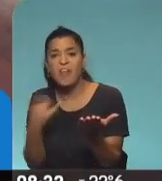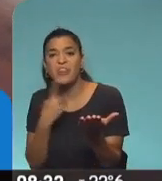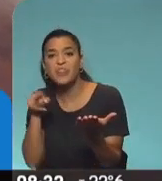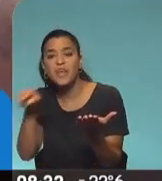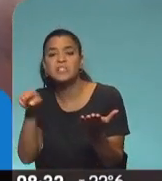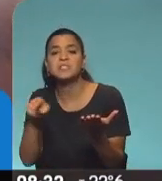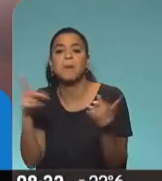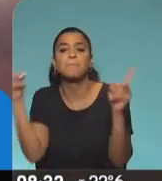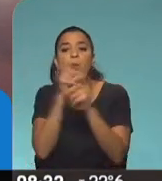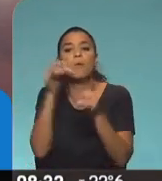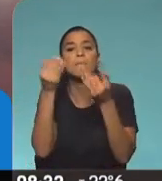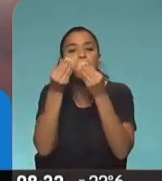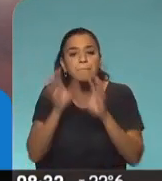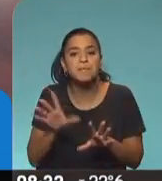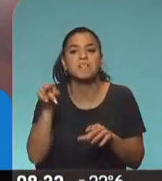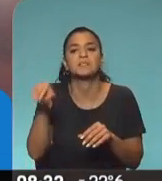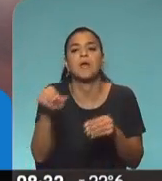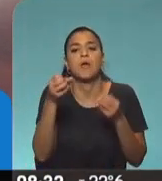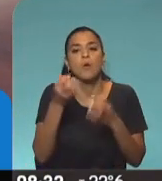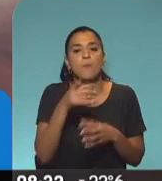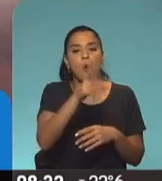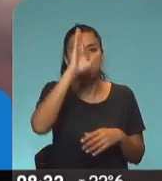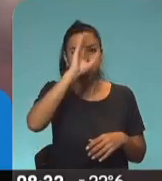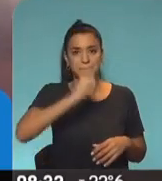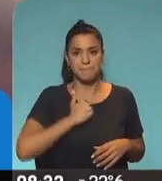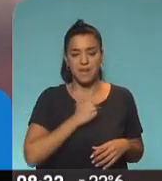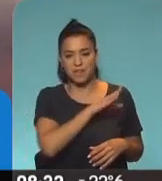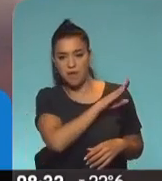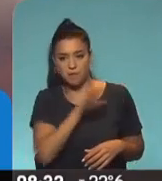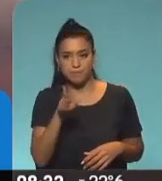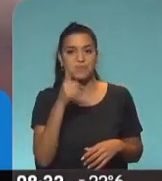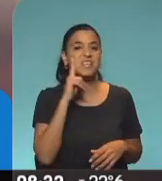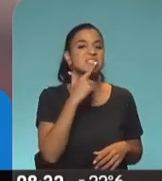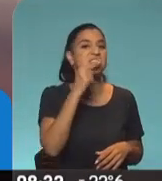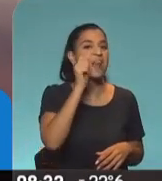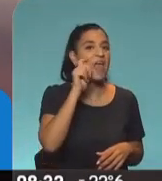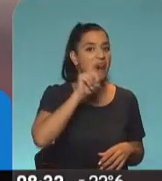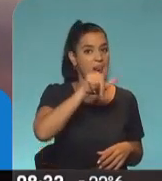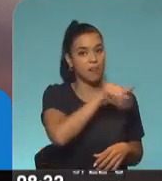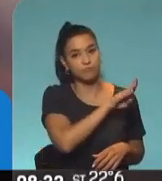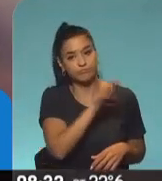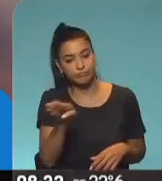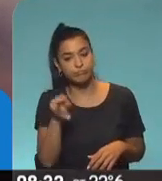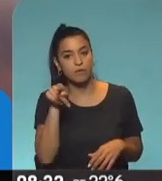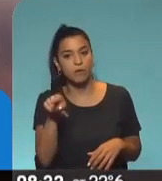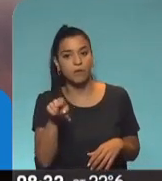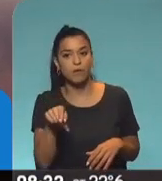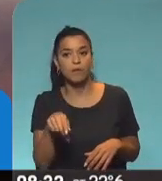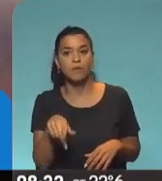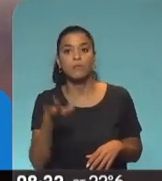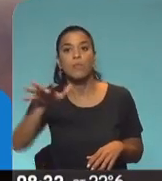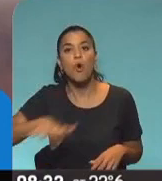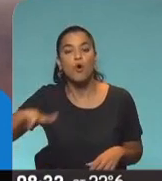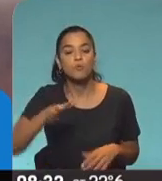el conflicto se inicia por una intervención militar israelí para dar con un blanco de la yihad